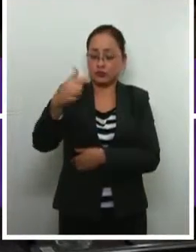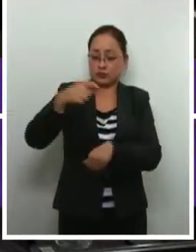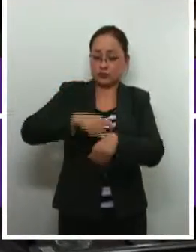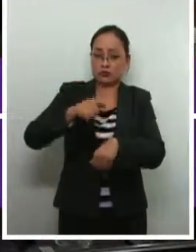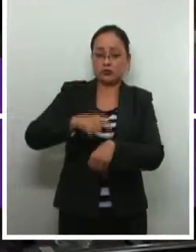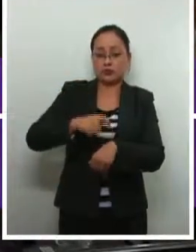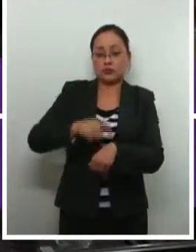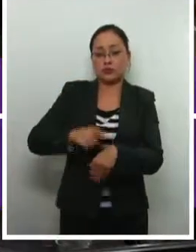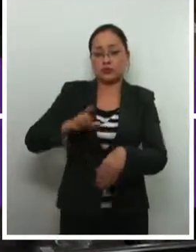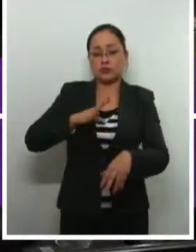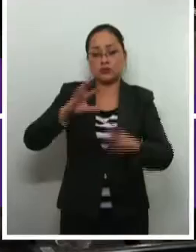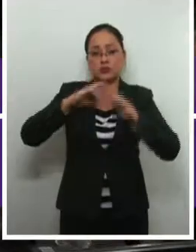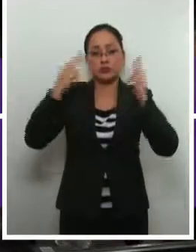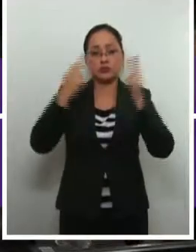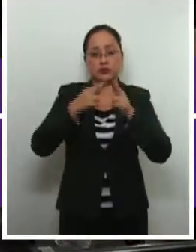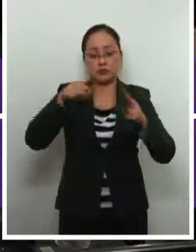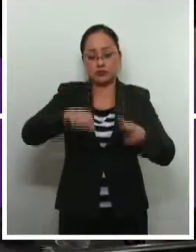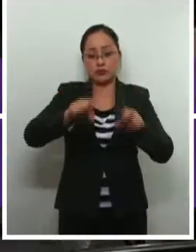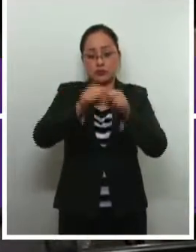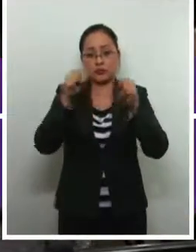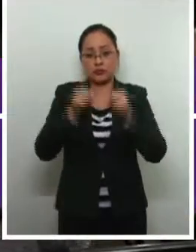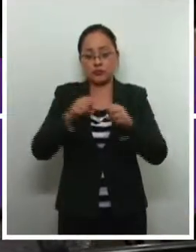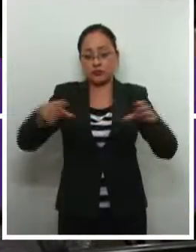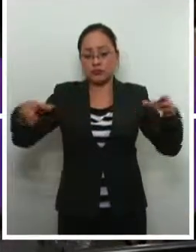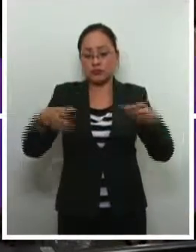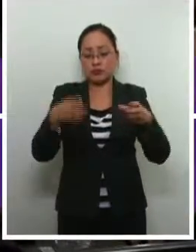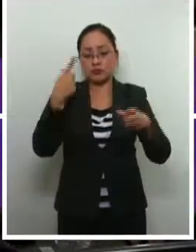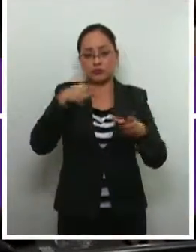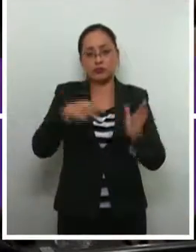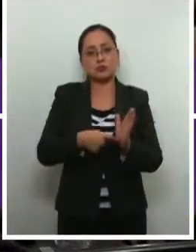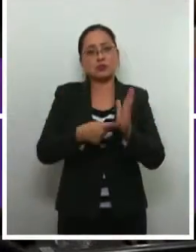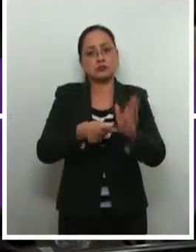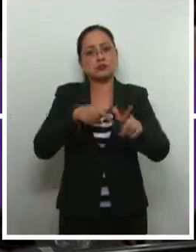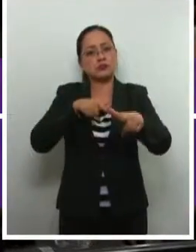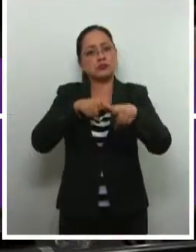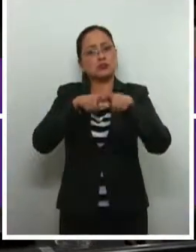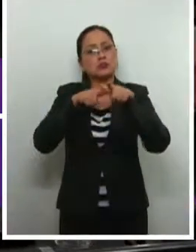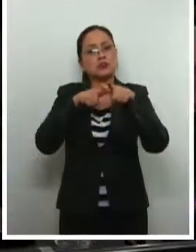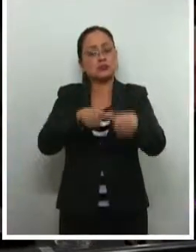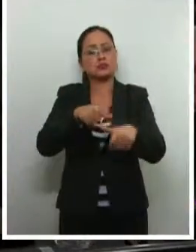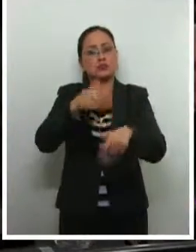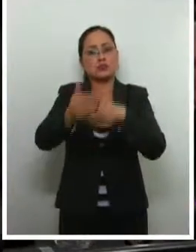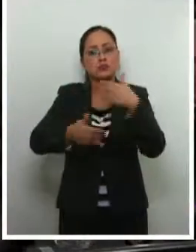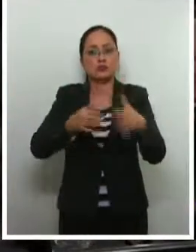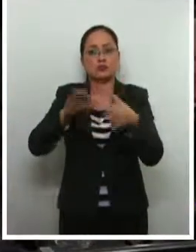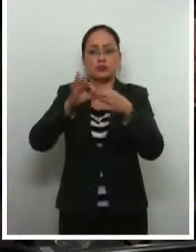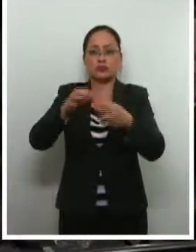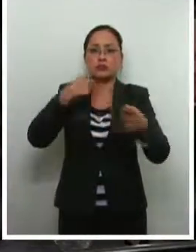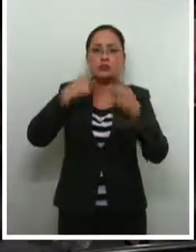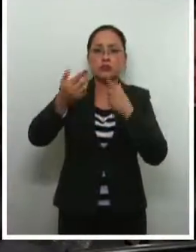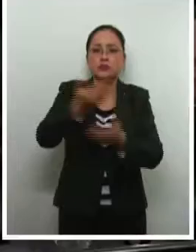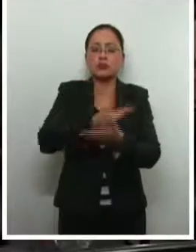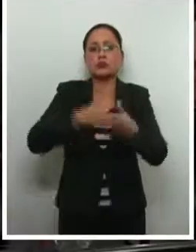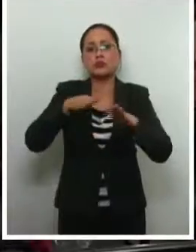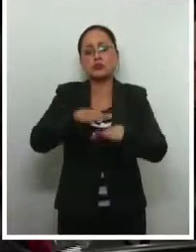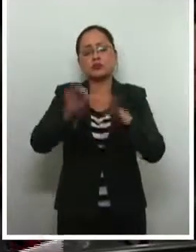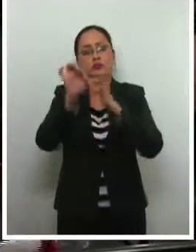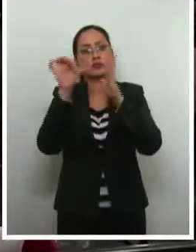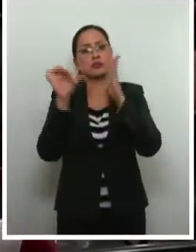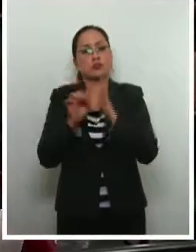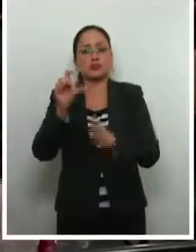estarán reuniendo en este salón para continuar, para iniciar con la discusión del